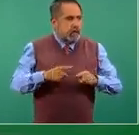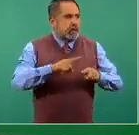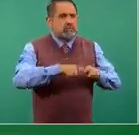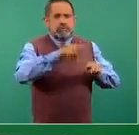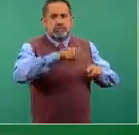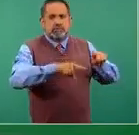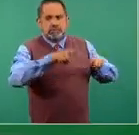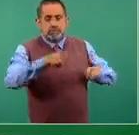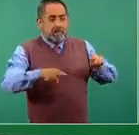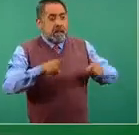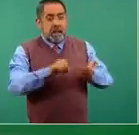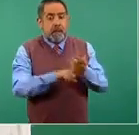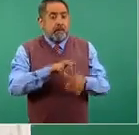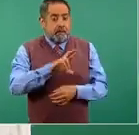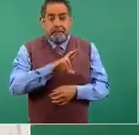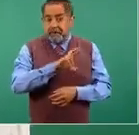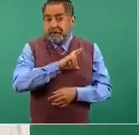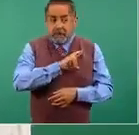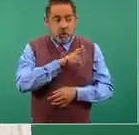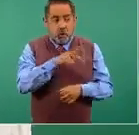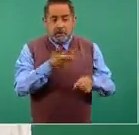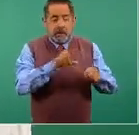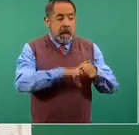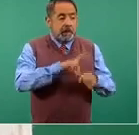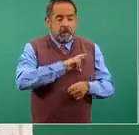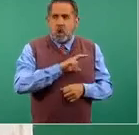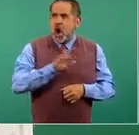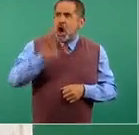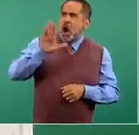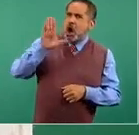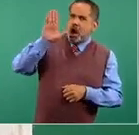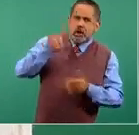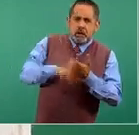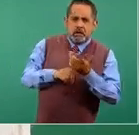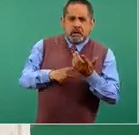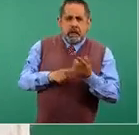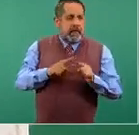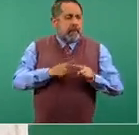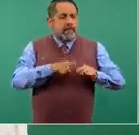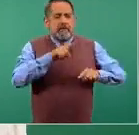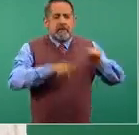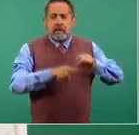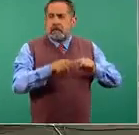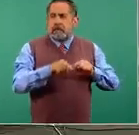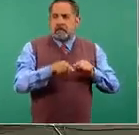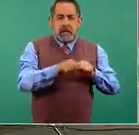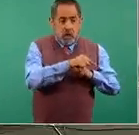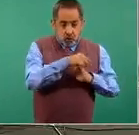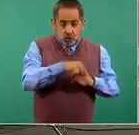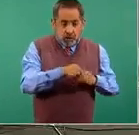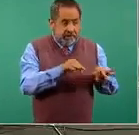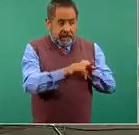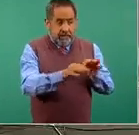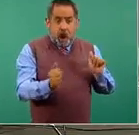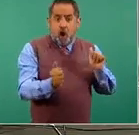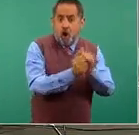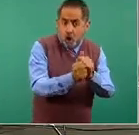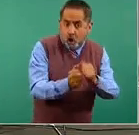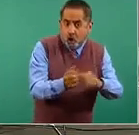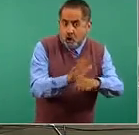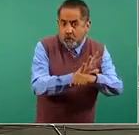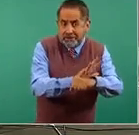heterogéneo en el sector privado particularmente de personas con distintos grados de cercanía a el riesgo